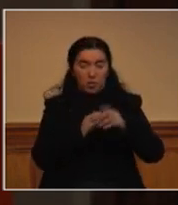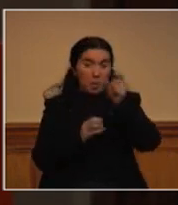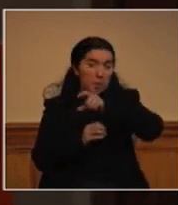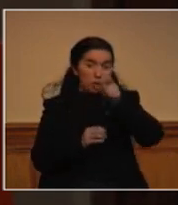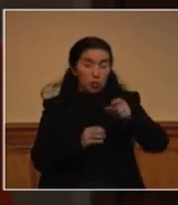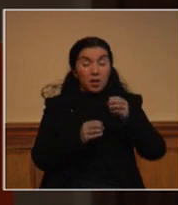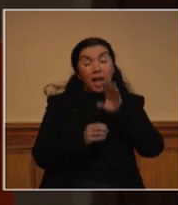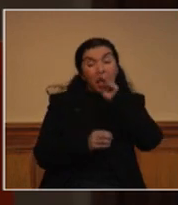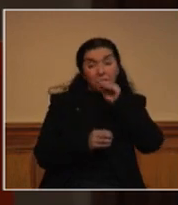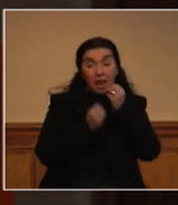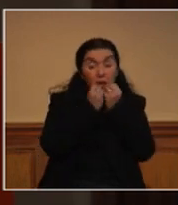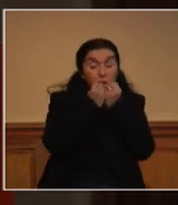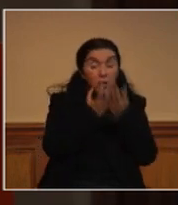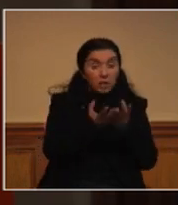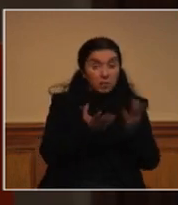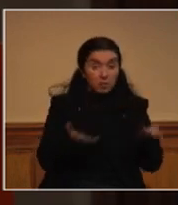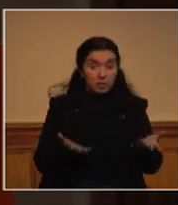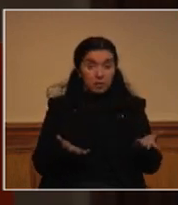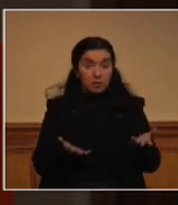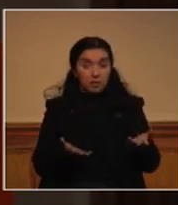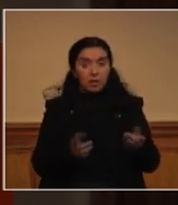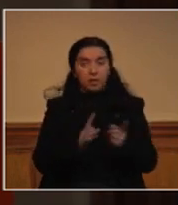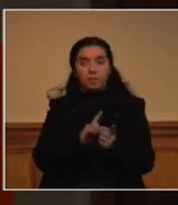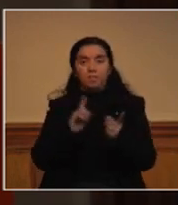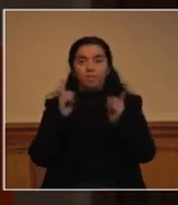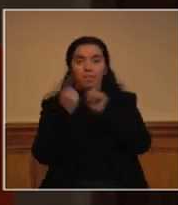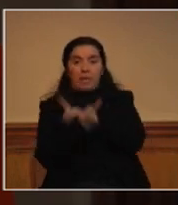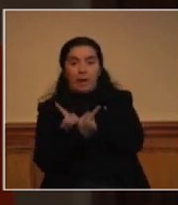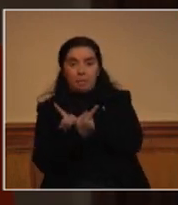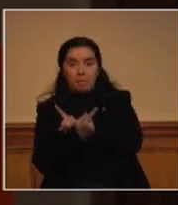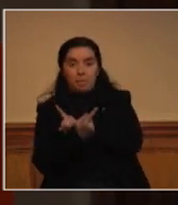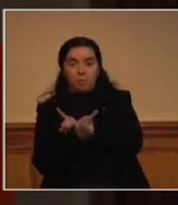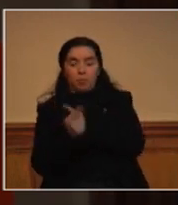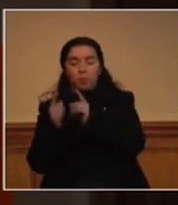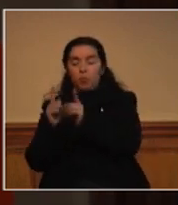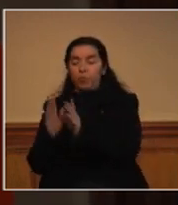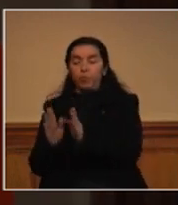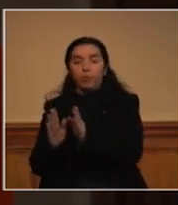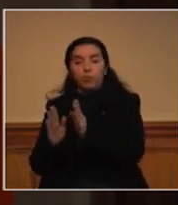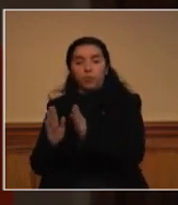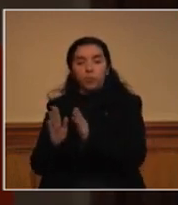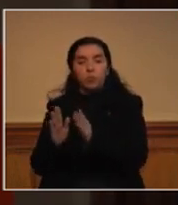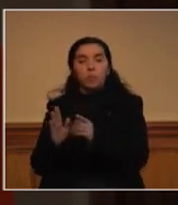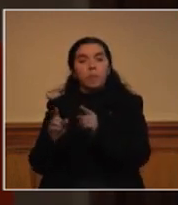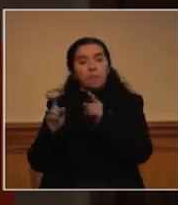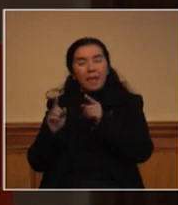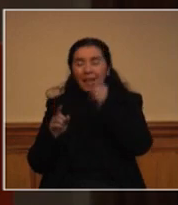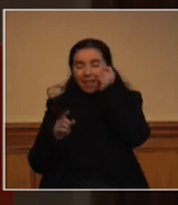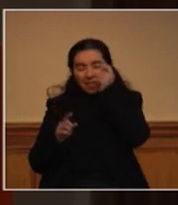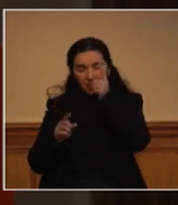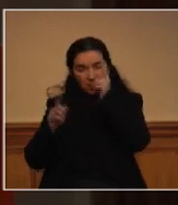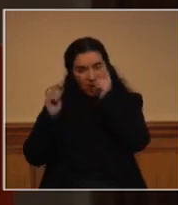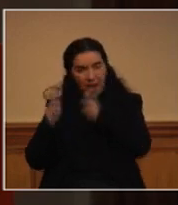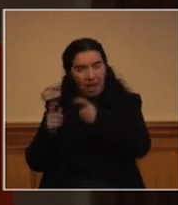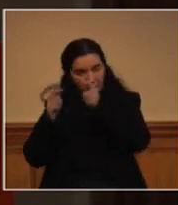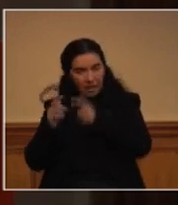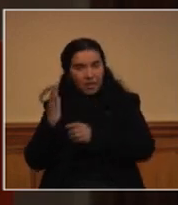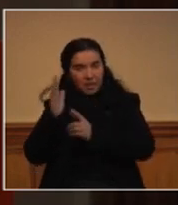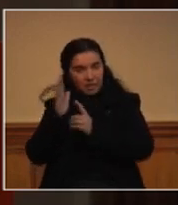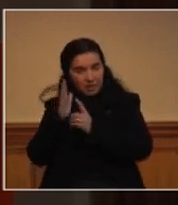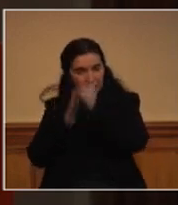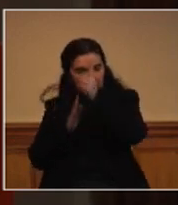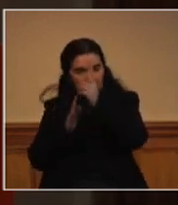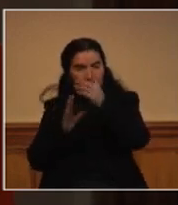expresaban. Entonces, en este cambio de paradigma, entendemos que son habilidades que se desarrollan de